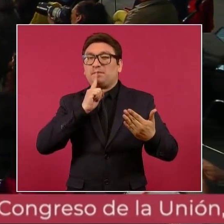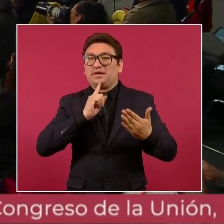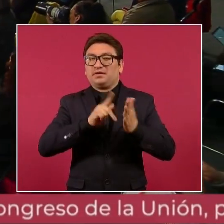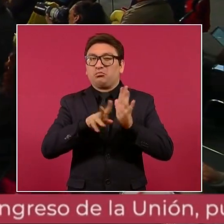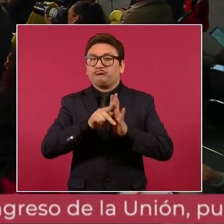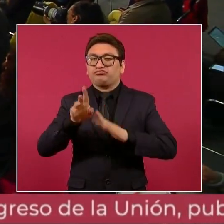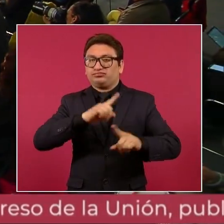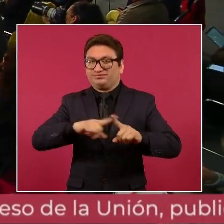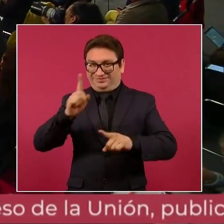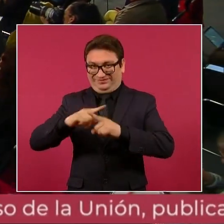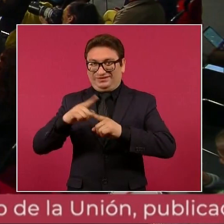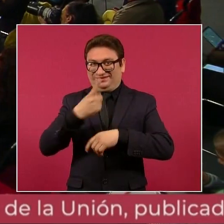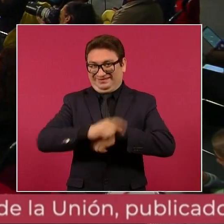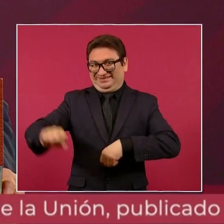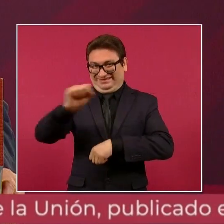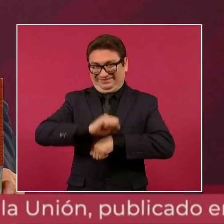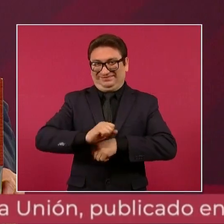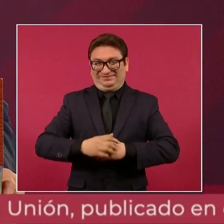semana.